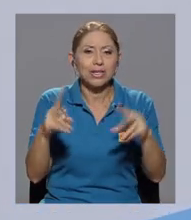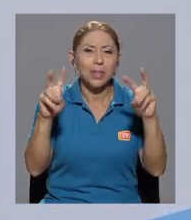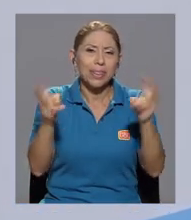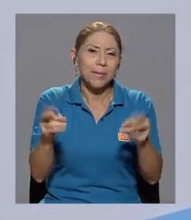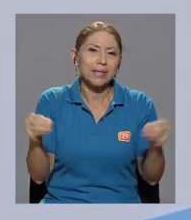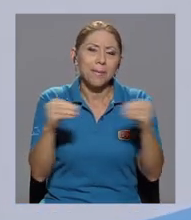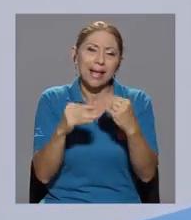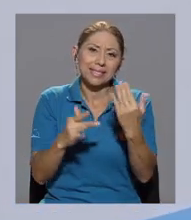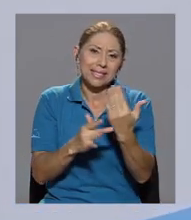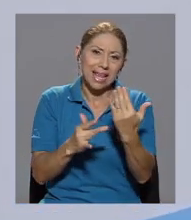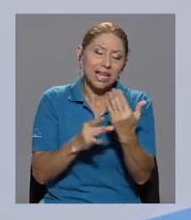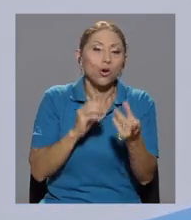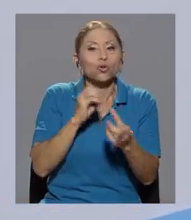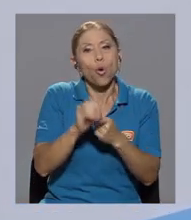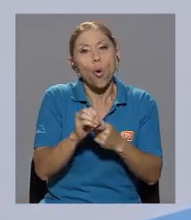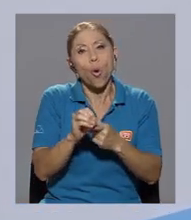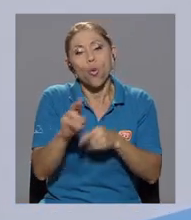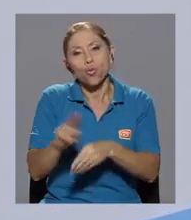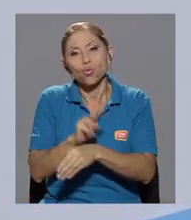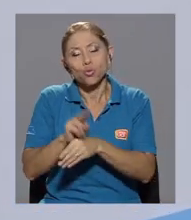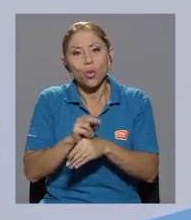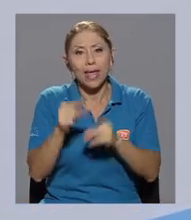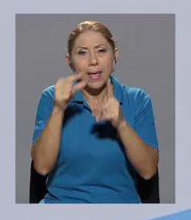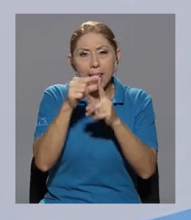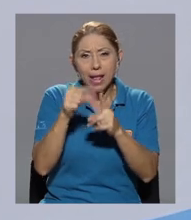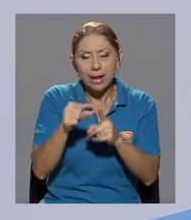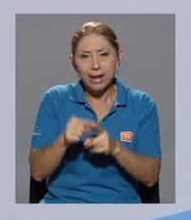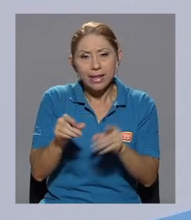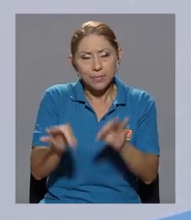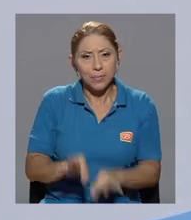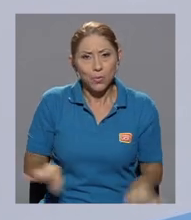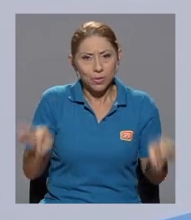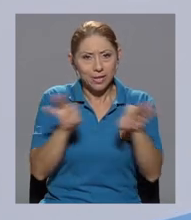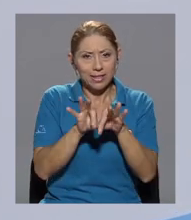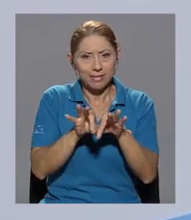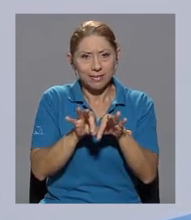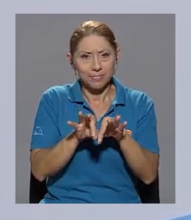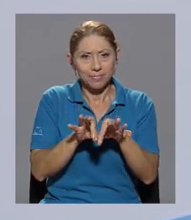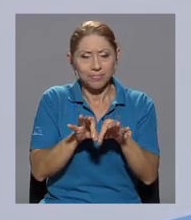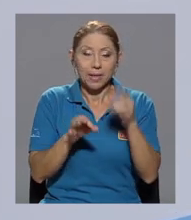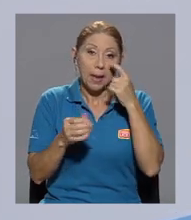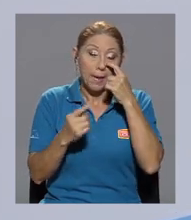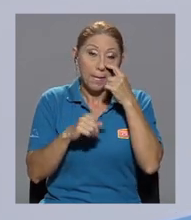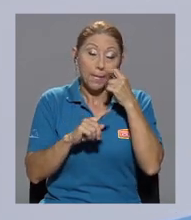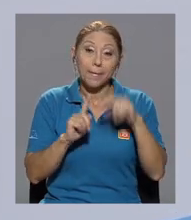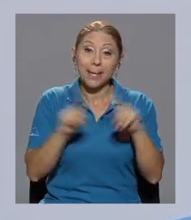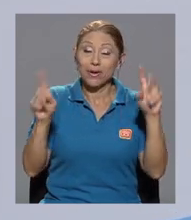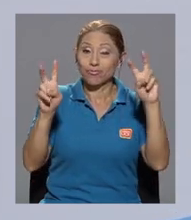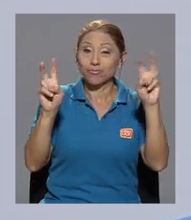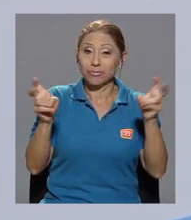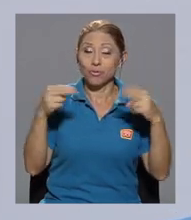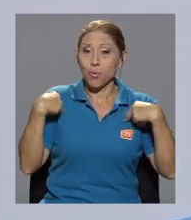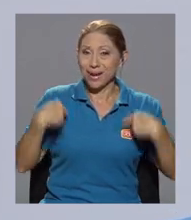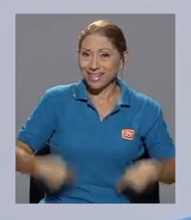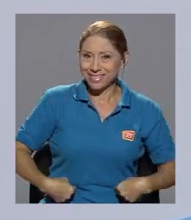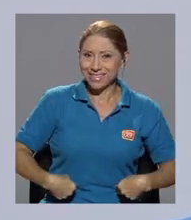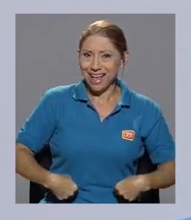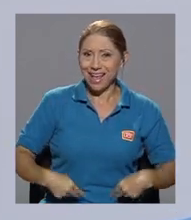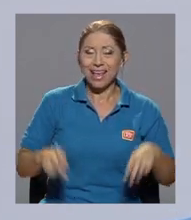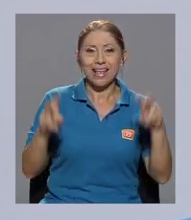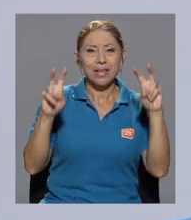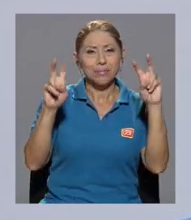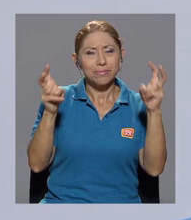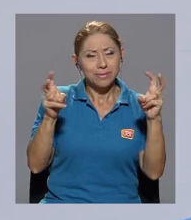técnicos o de manejo de lenguajes que es importante lo que uno tiene que entender es que digamos el componente humanista el componente crítico que le da